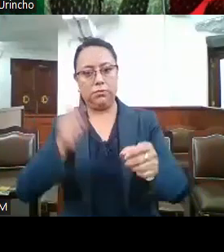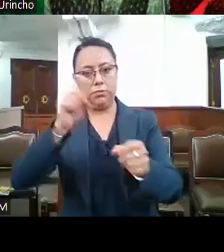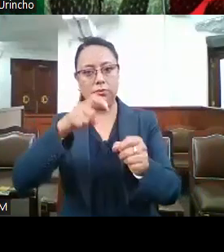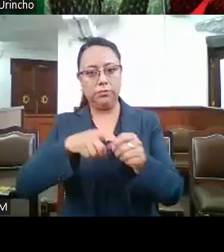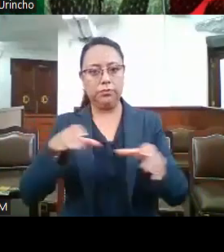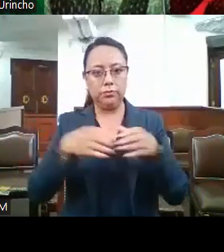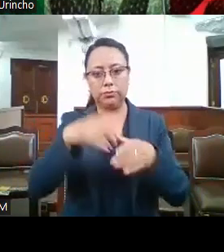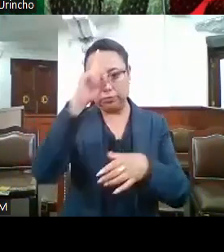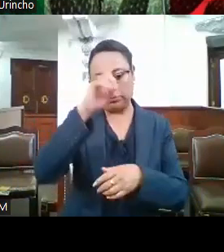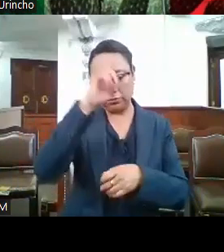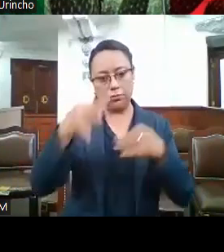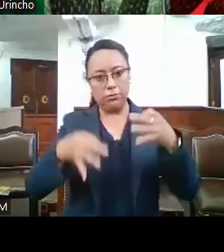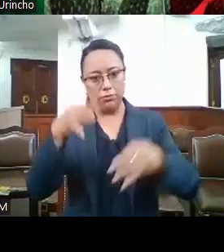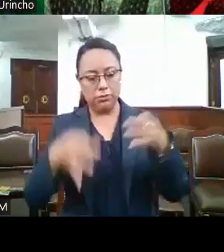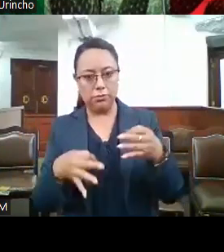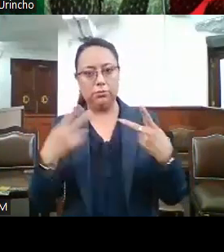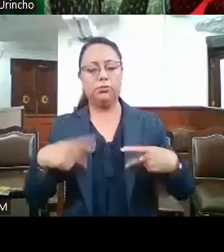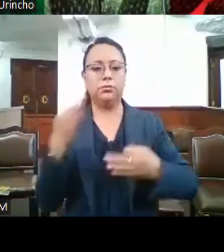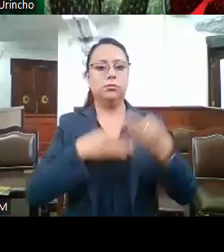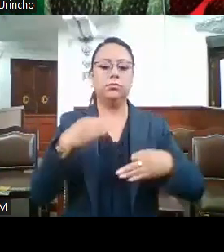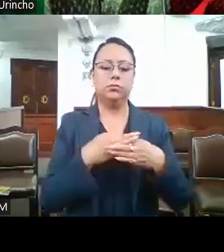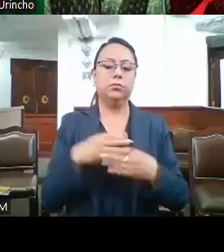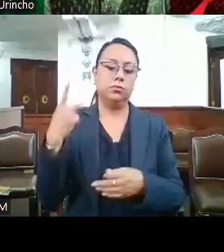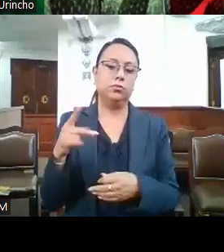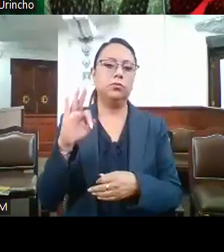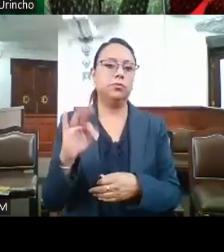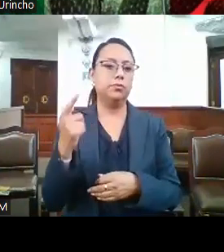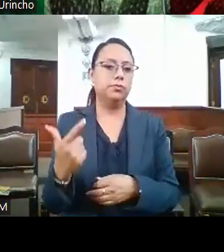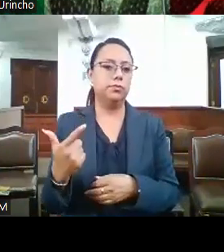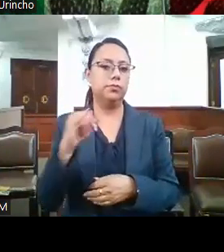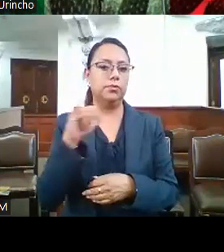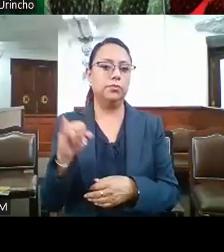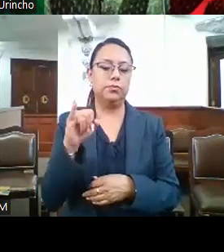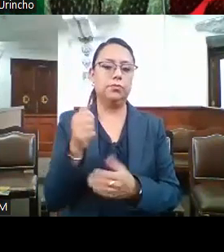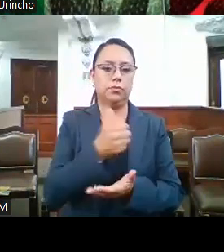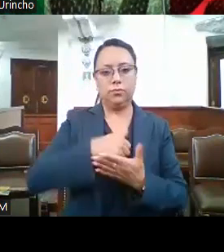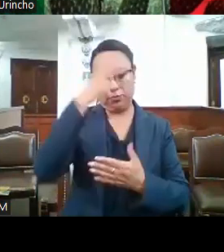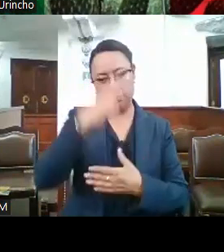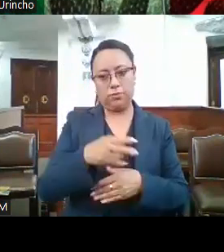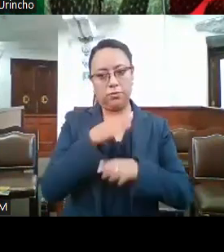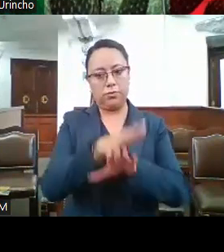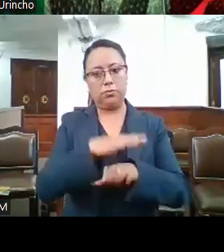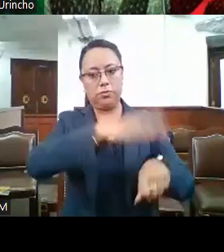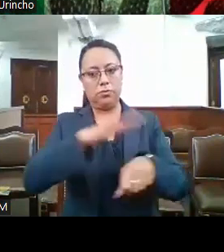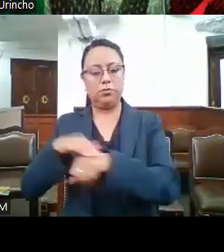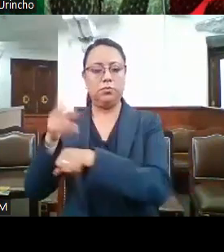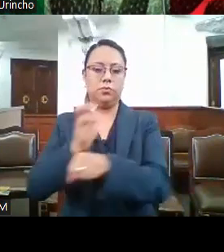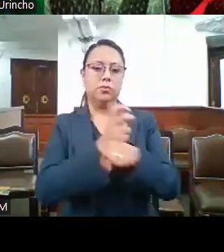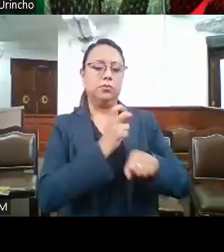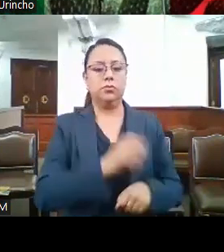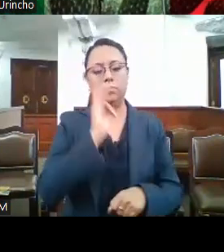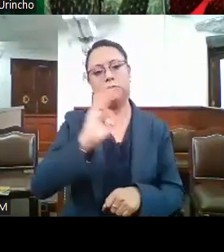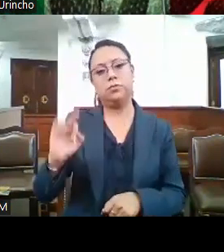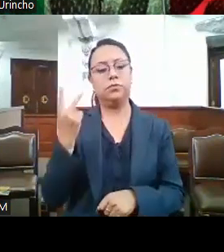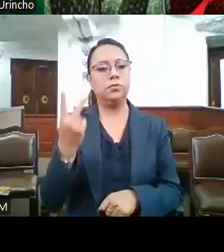Consejo Judicial Ciudadano de la Fiscalía General de Justicia de la Ciudad de México, respecto a la convocatoria de fecha 2 de